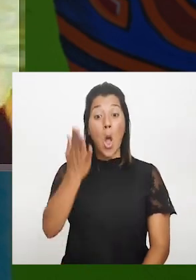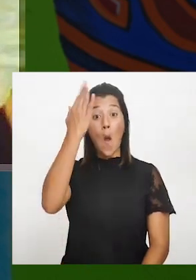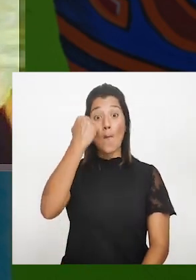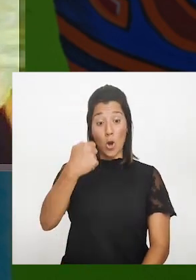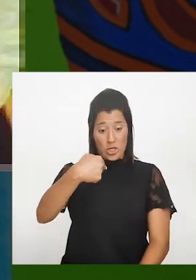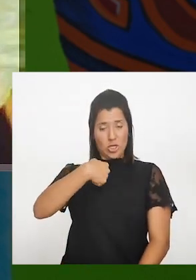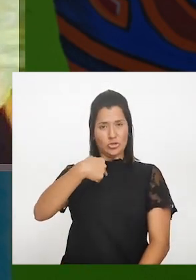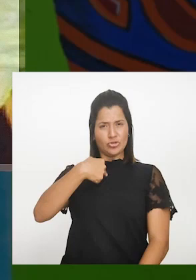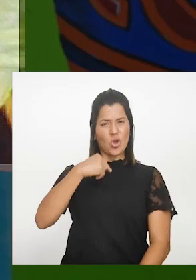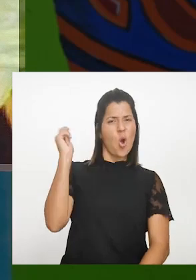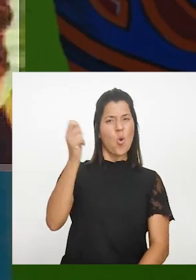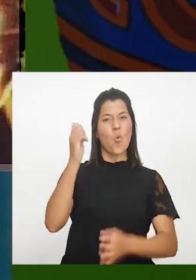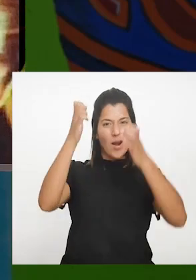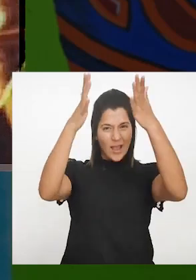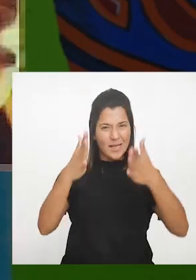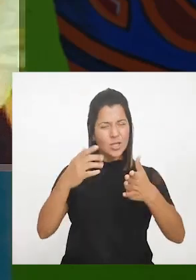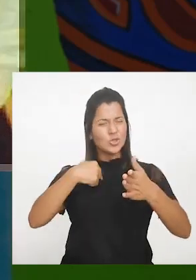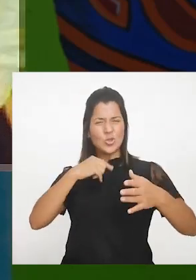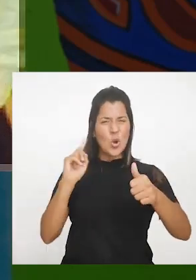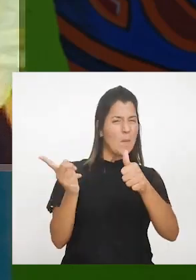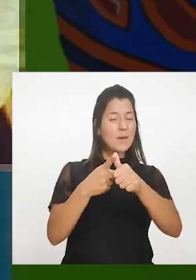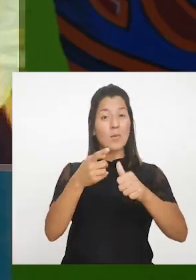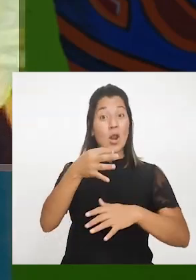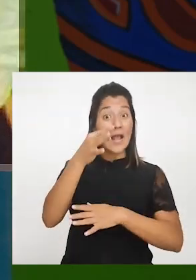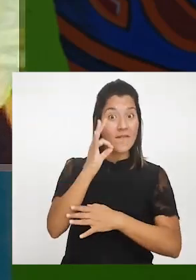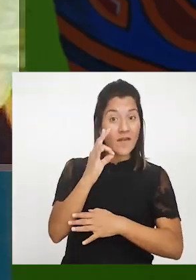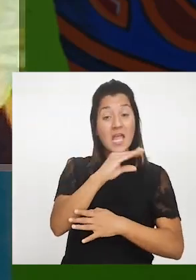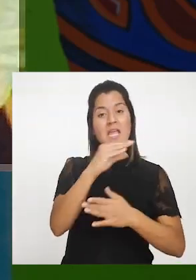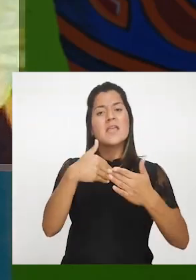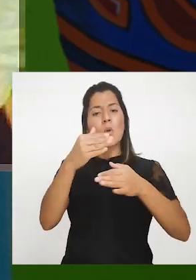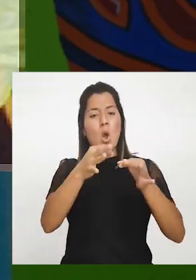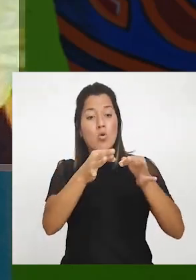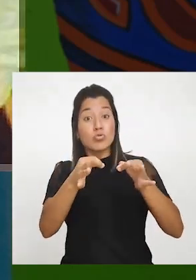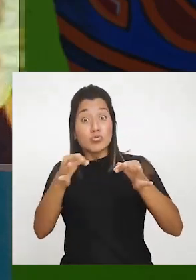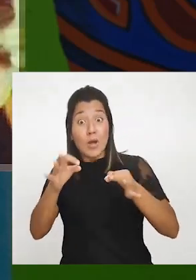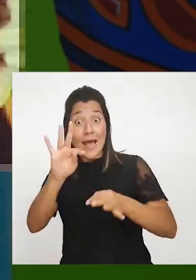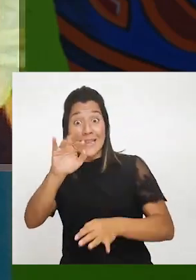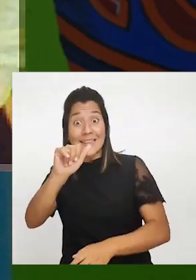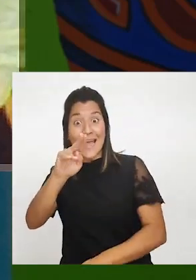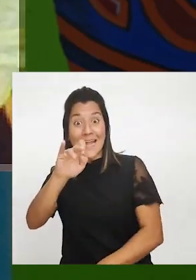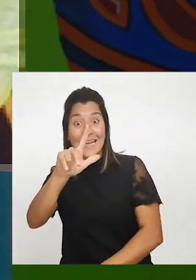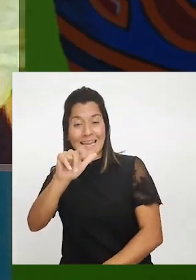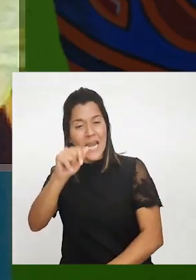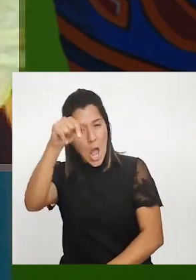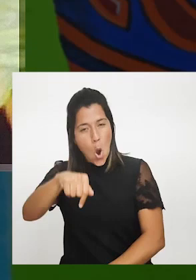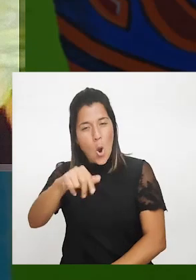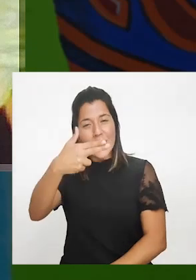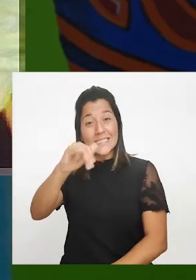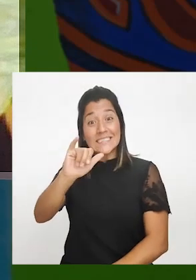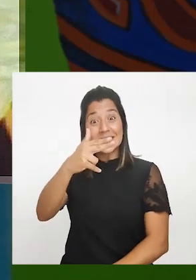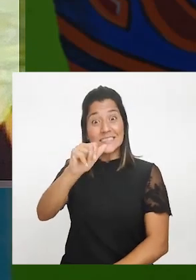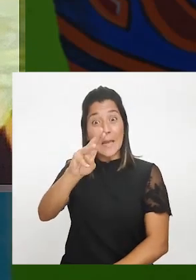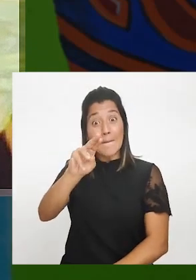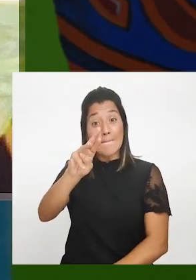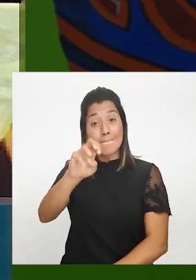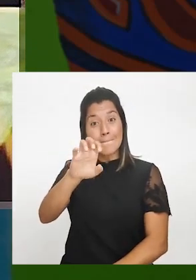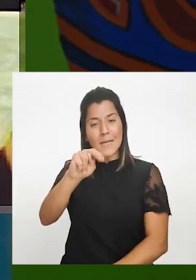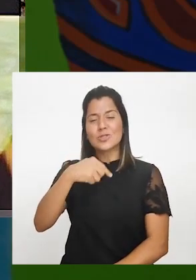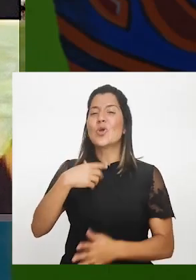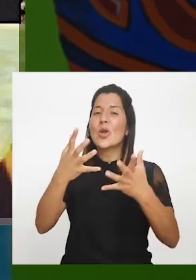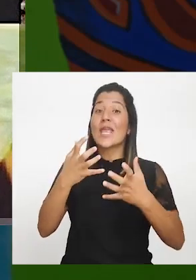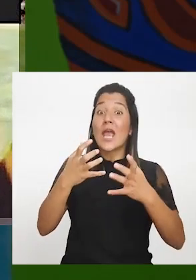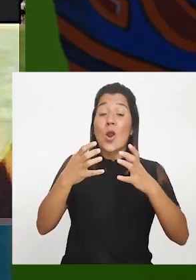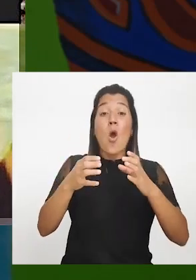Que soy guanacasteca, lo primerito es el café de rosquillas y panela. Ay, de chicheme me antojé. Café Colipro